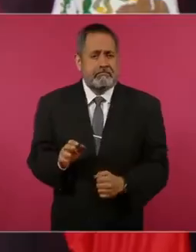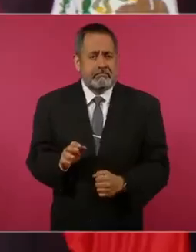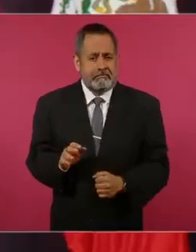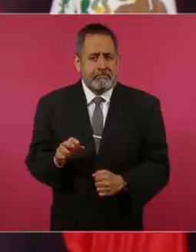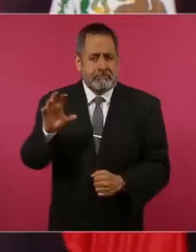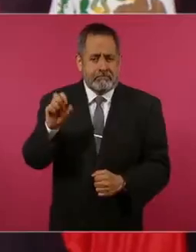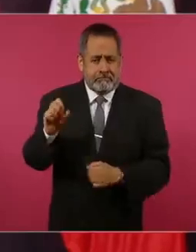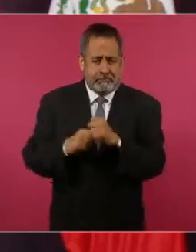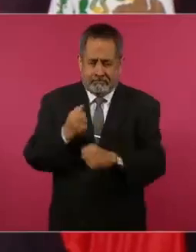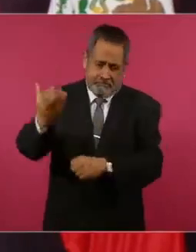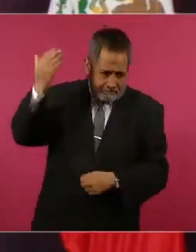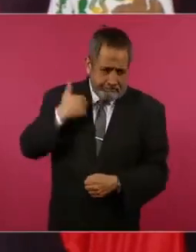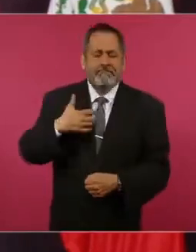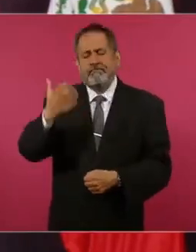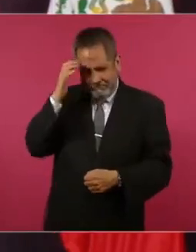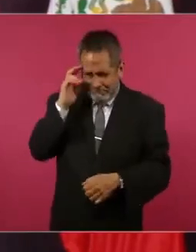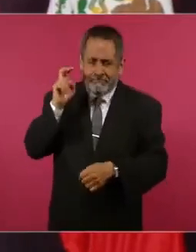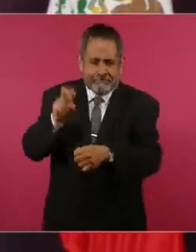más de 60 años,